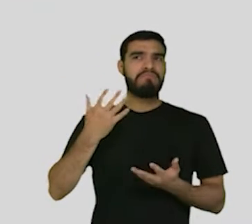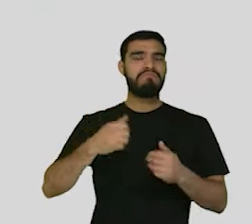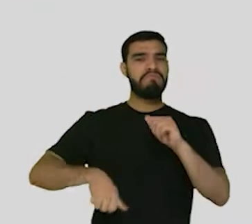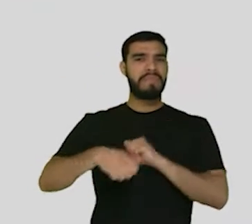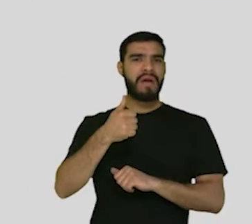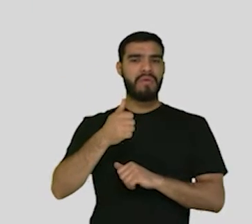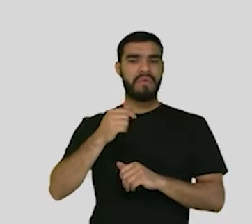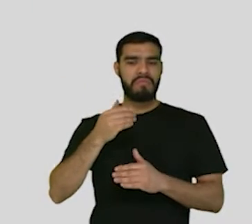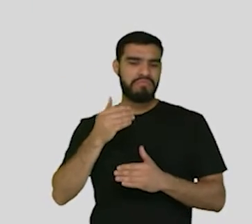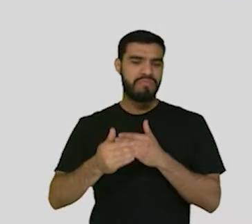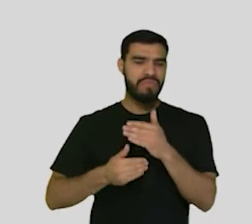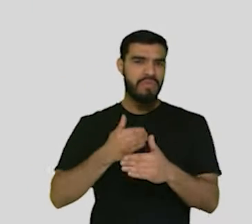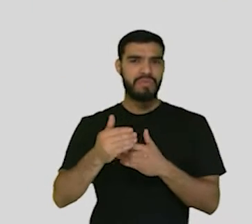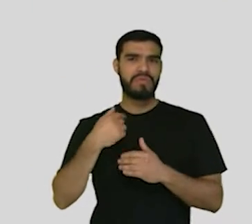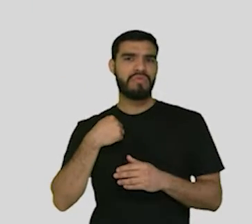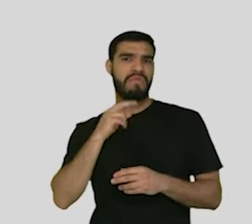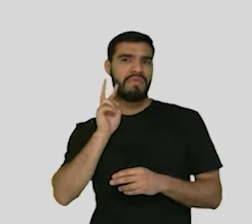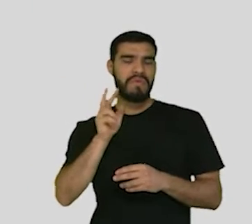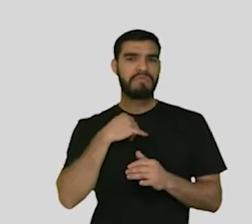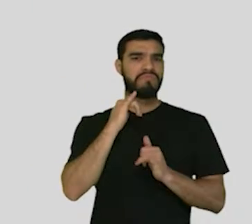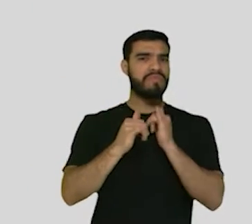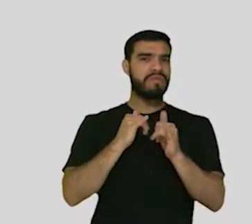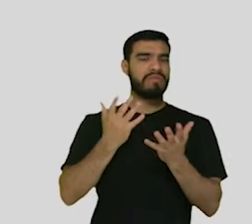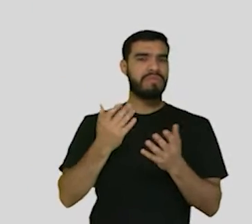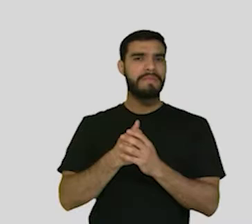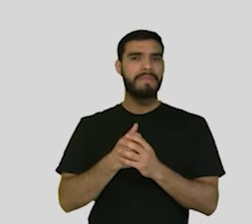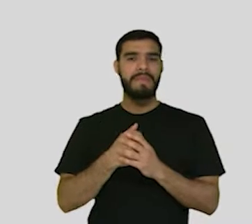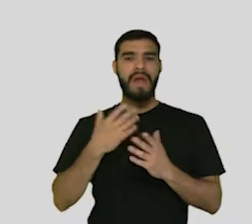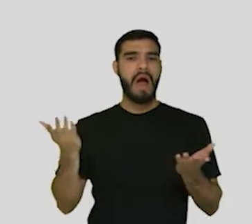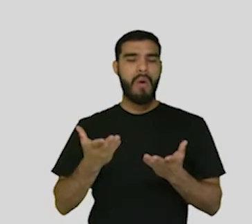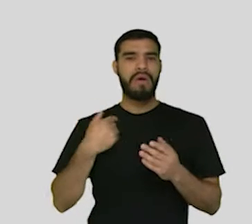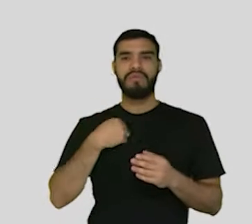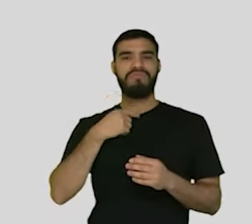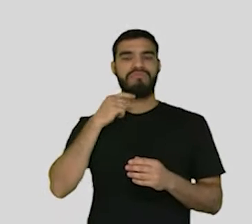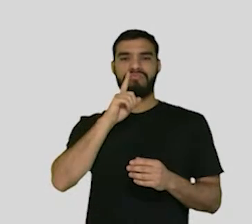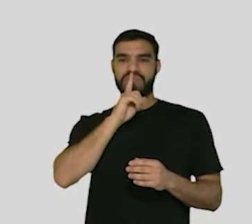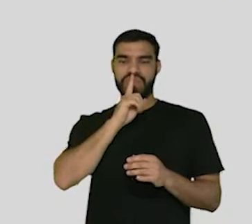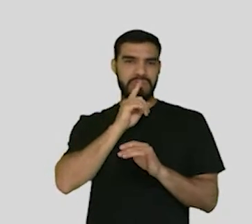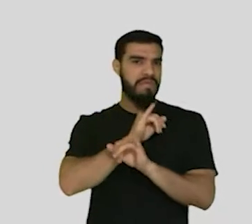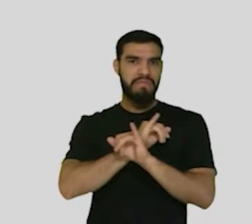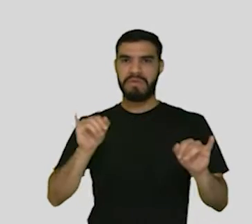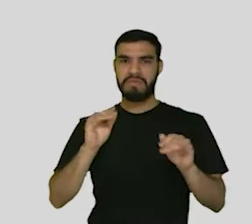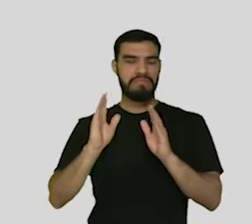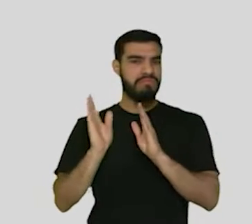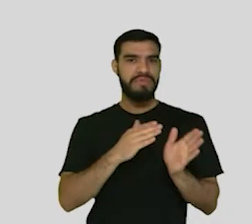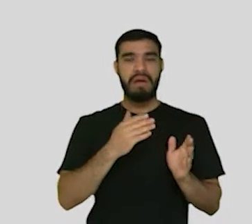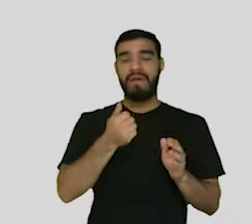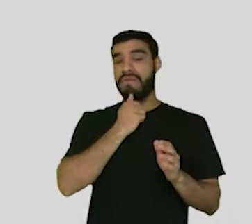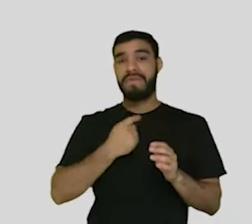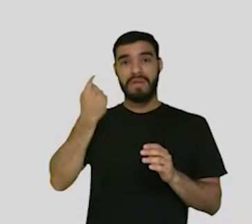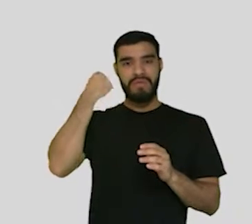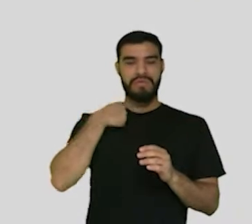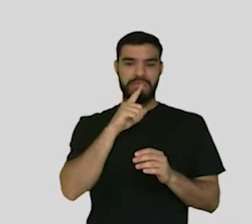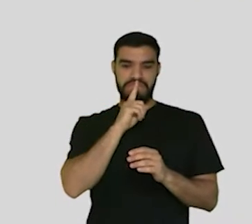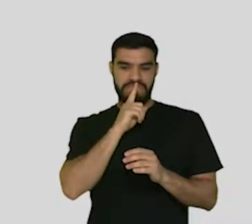se ven un anampe avance que actúan a mombe u oriendo lo que ni ni veima el silencio pues estábamos acostumbrados